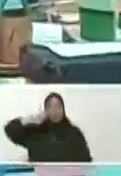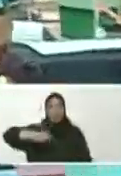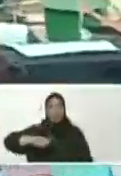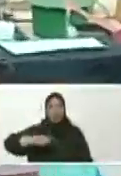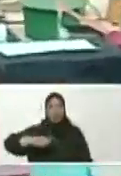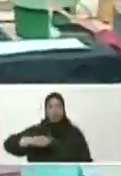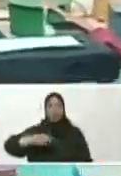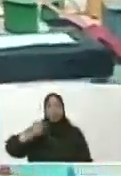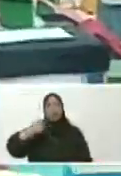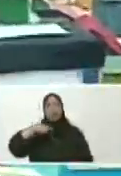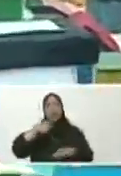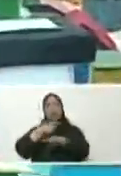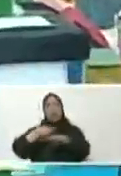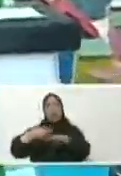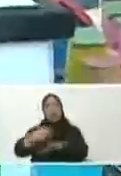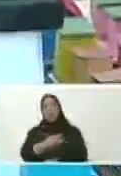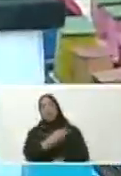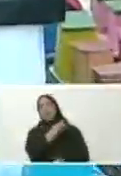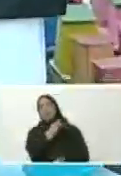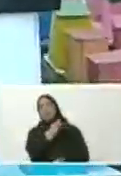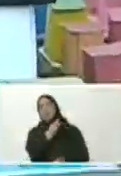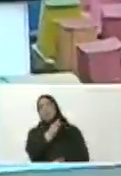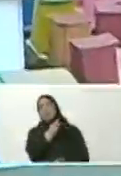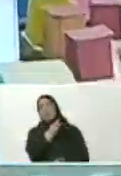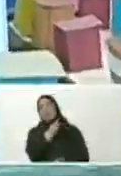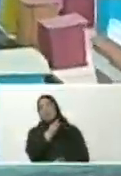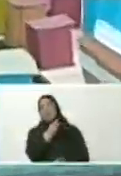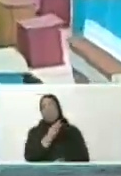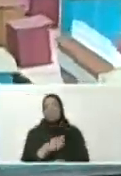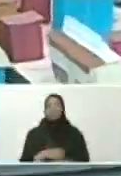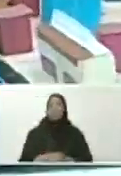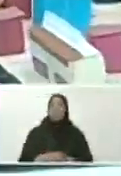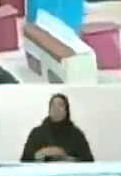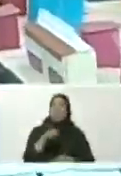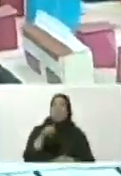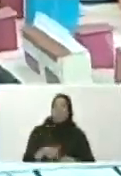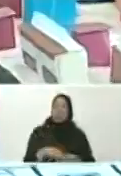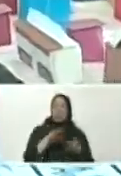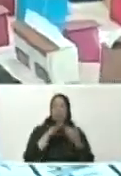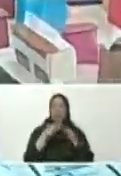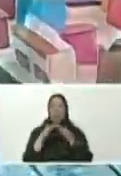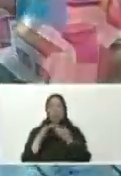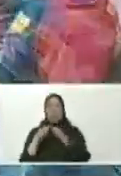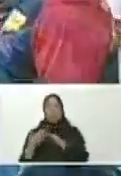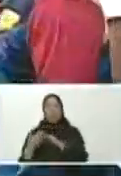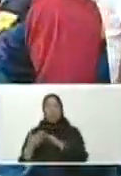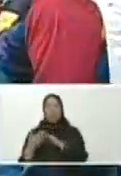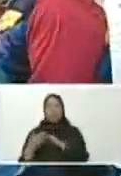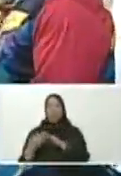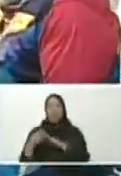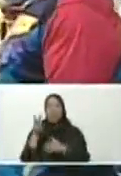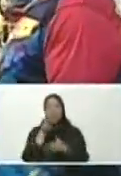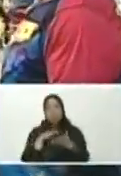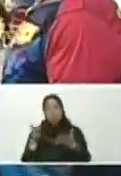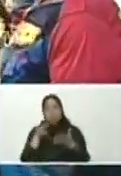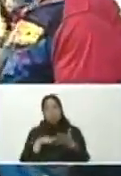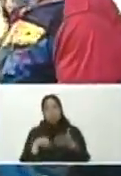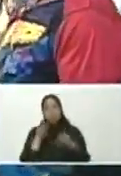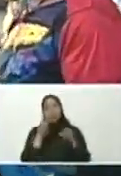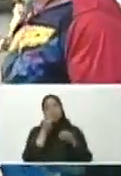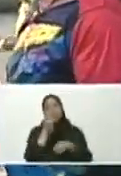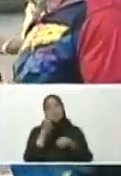gobernador Rafael Lacaba y nuestro alcalde Julio Fuenmayor. Esta comuna a Paso de Vencedores, estuve leyendo, tiene